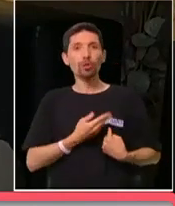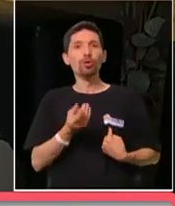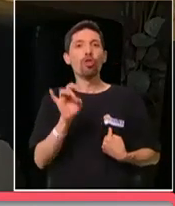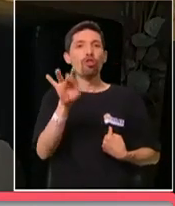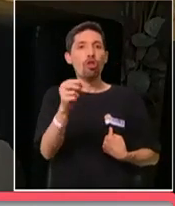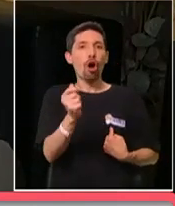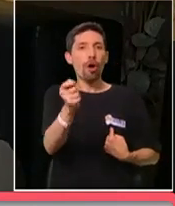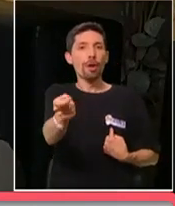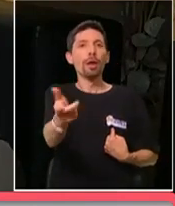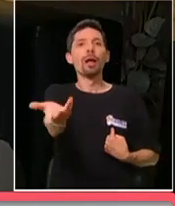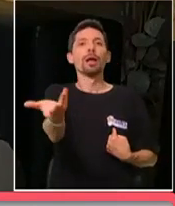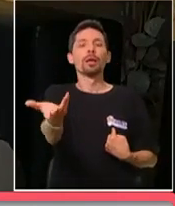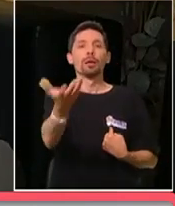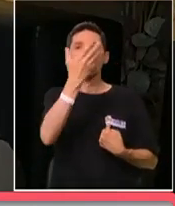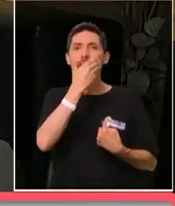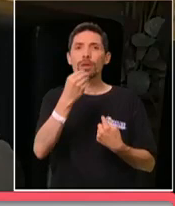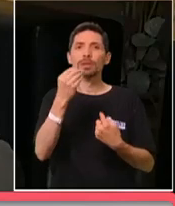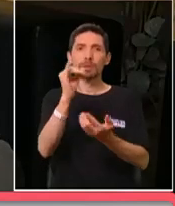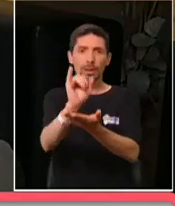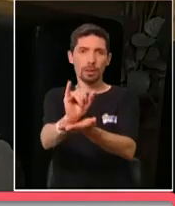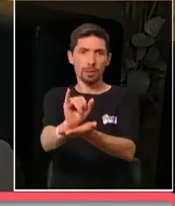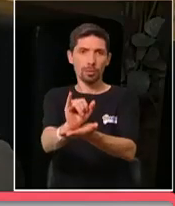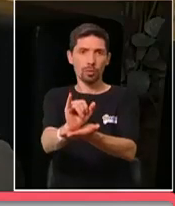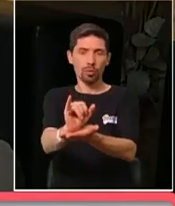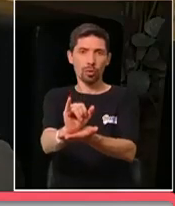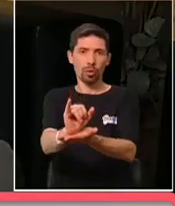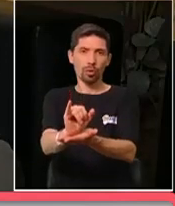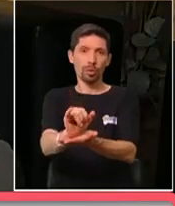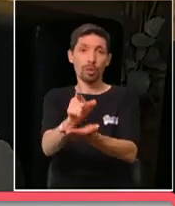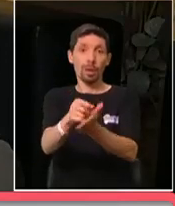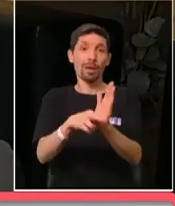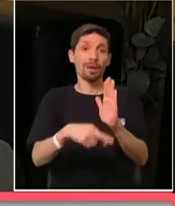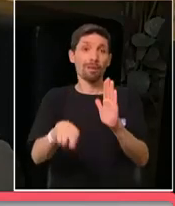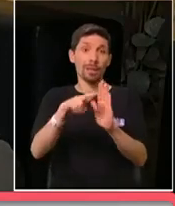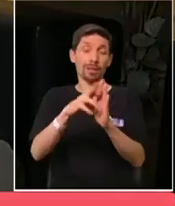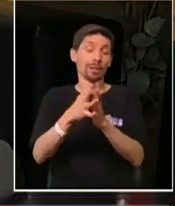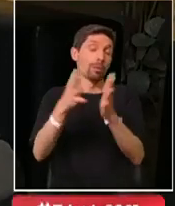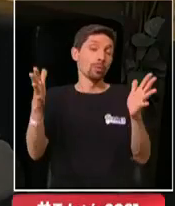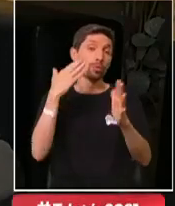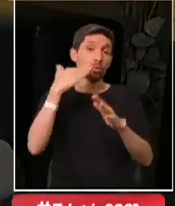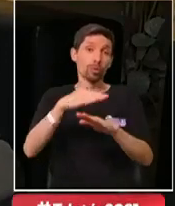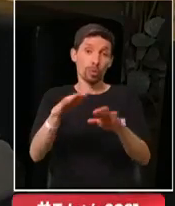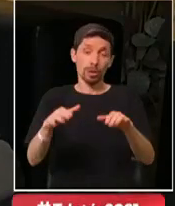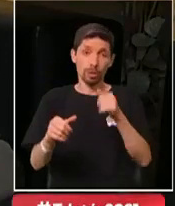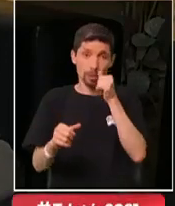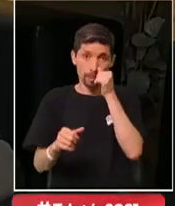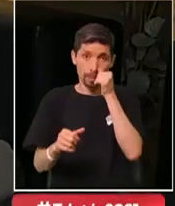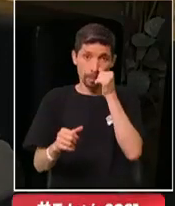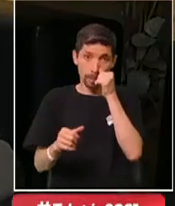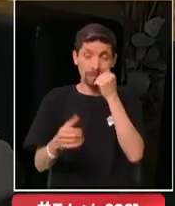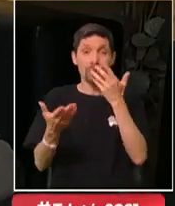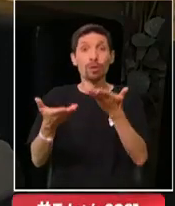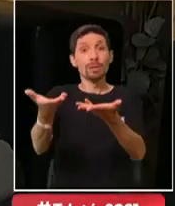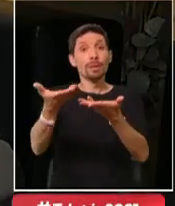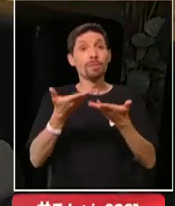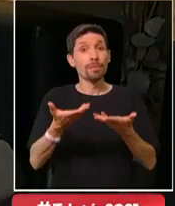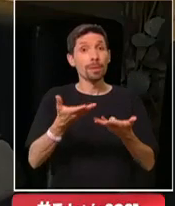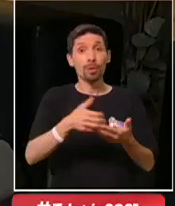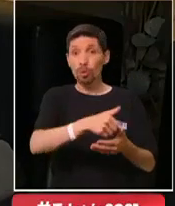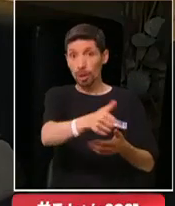a esta hermosa institución que rehabilita a tantos niños. Así que los invito a todos